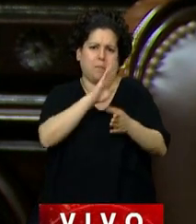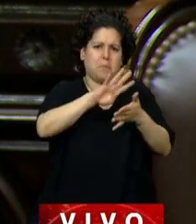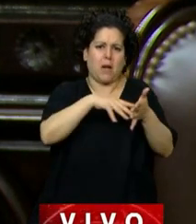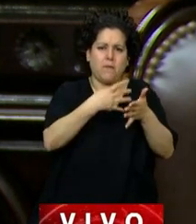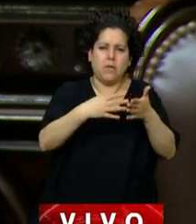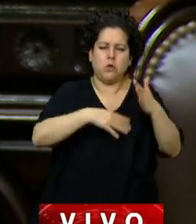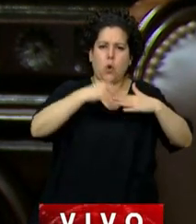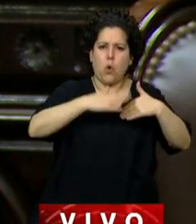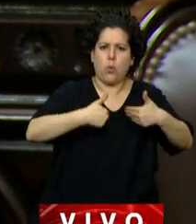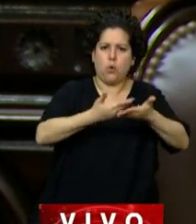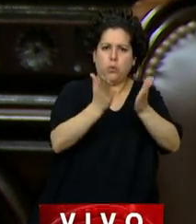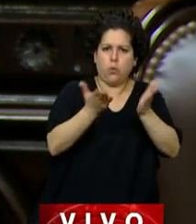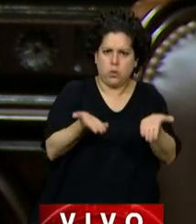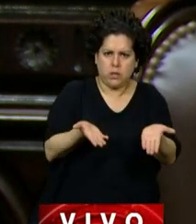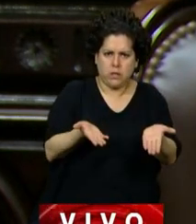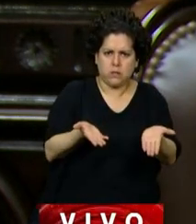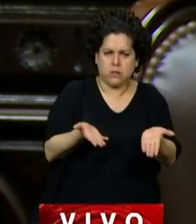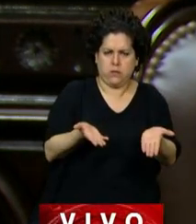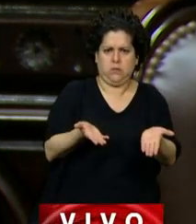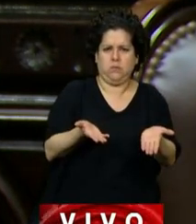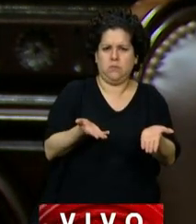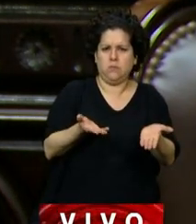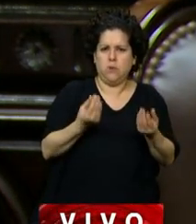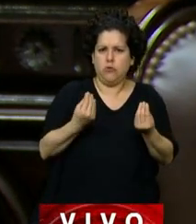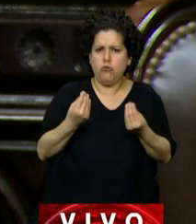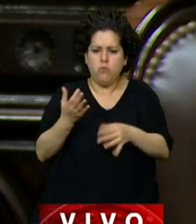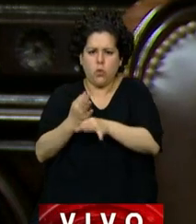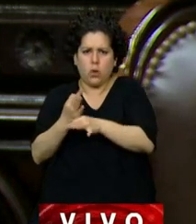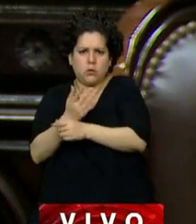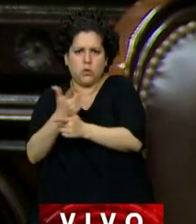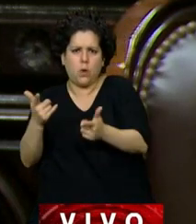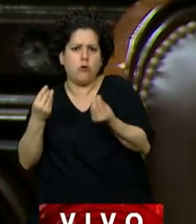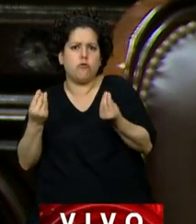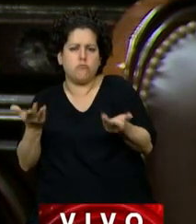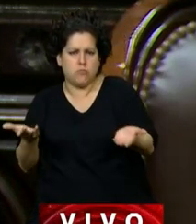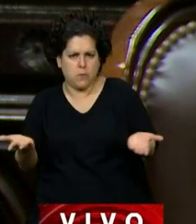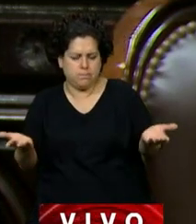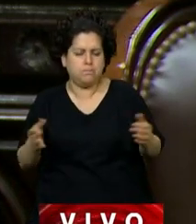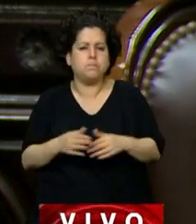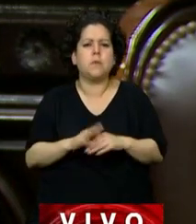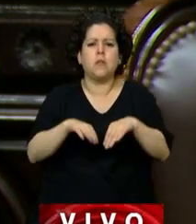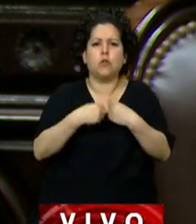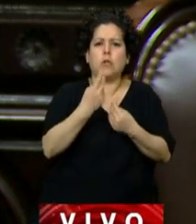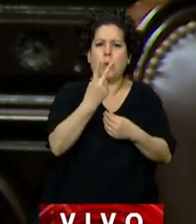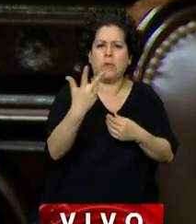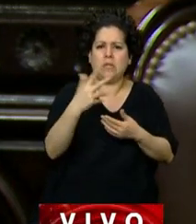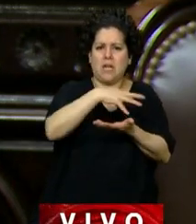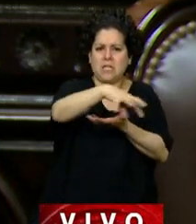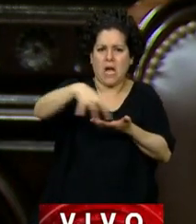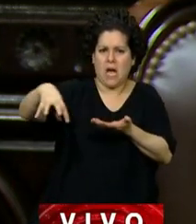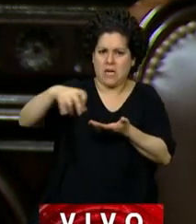planificación de las obras y de las grandes obras de infraestructura. De un total de 23 áreas